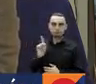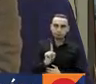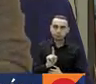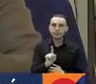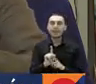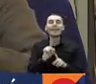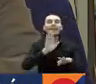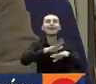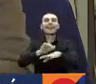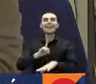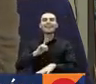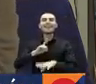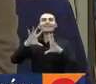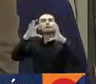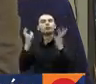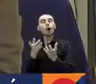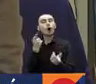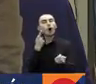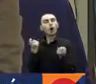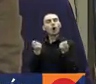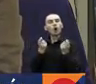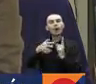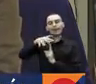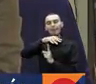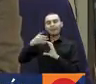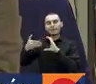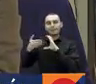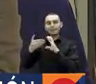líderes del mundo para que controlen el calentamiento global.